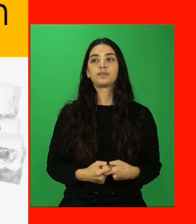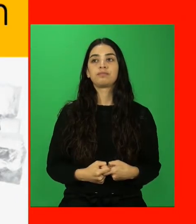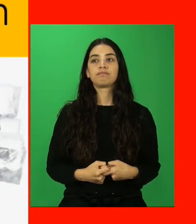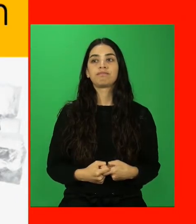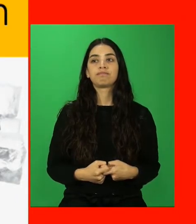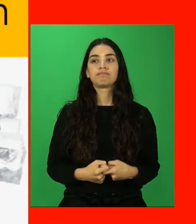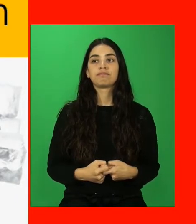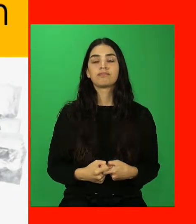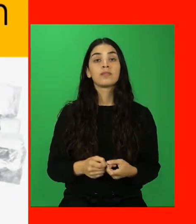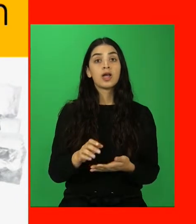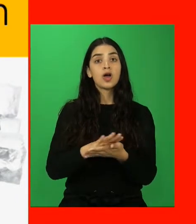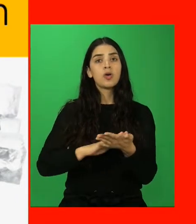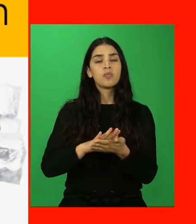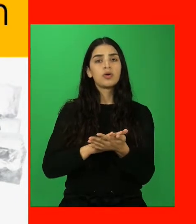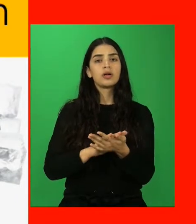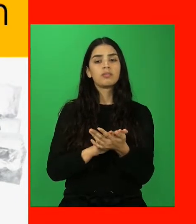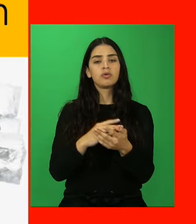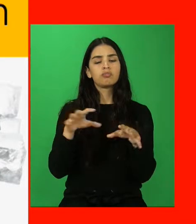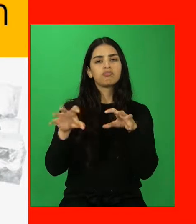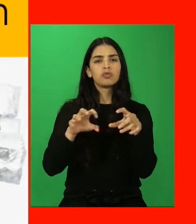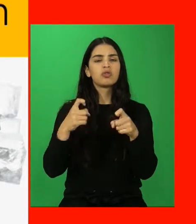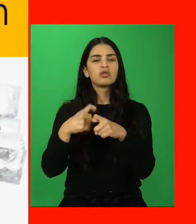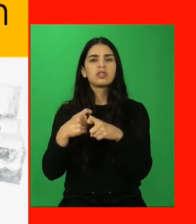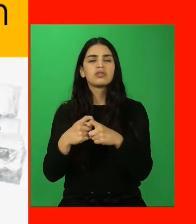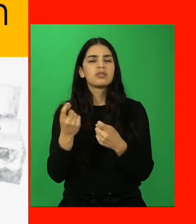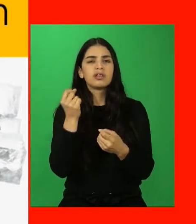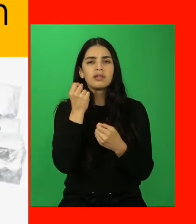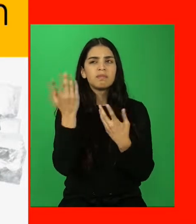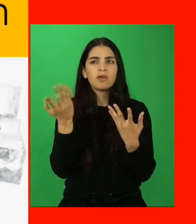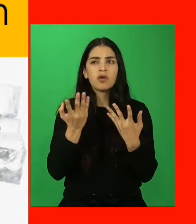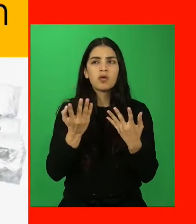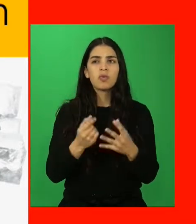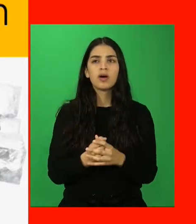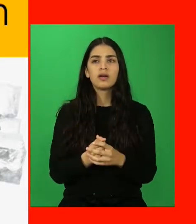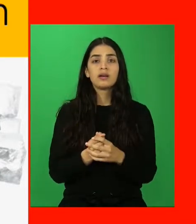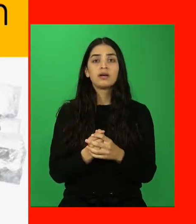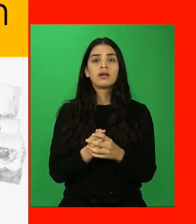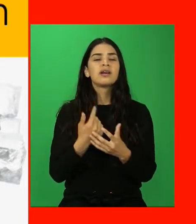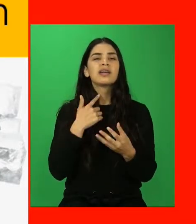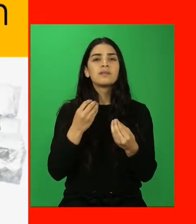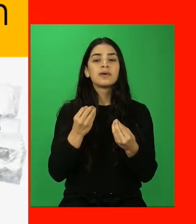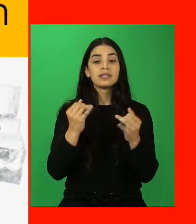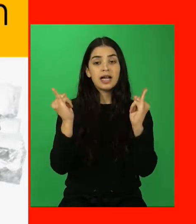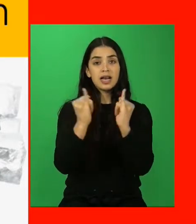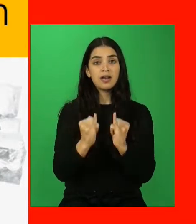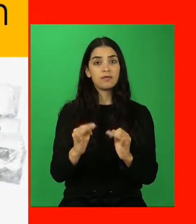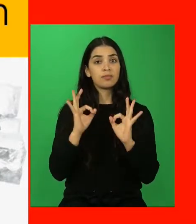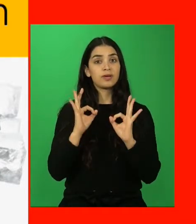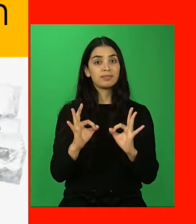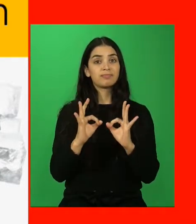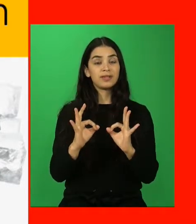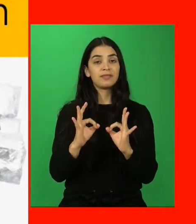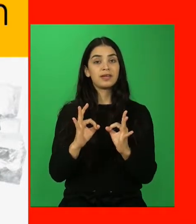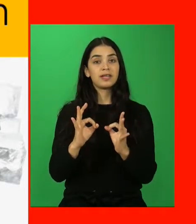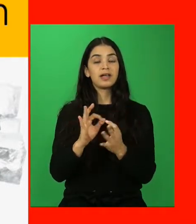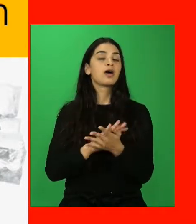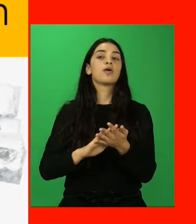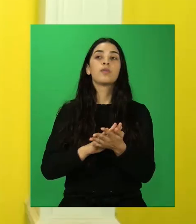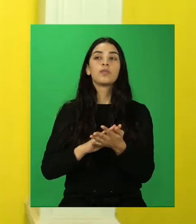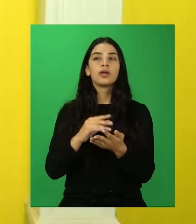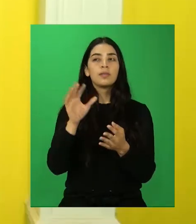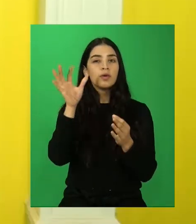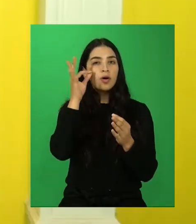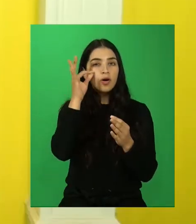Algunos objetos sólidos tienen la forma definida que mantienen su estado aun cuando se cambie de recipiente. Por ejemplo, yo les